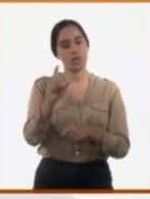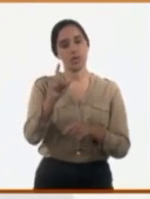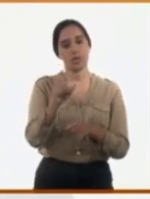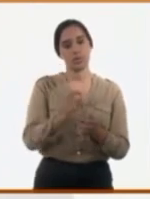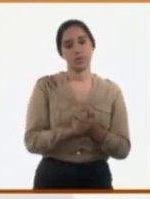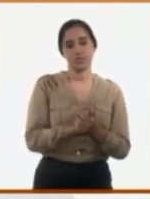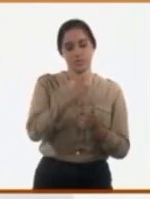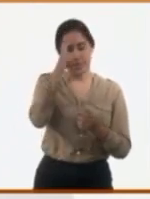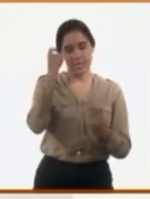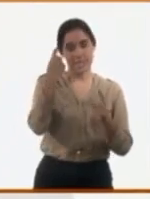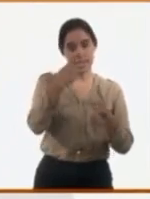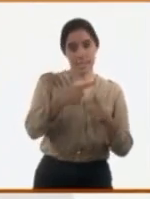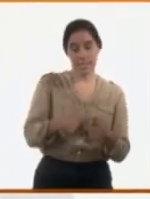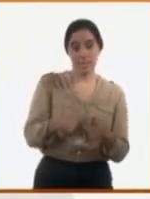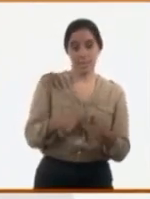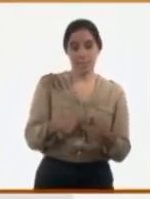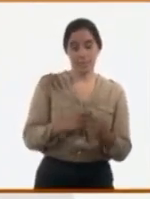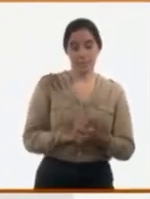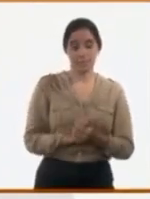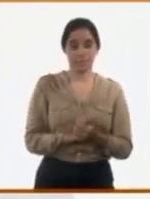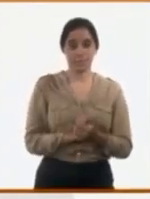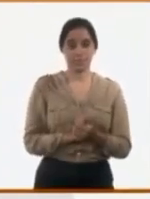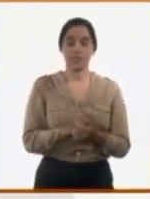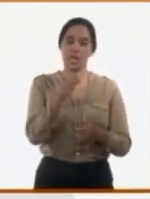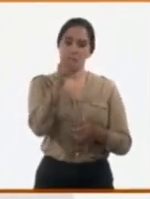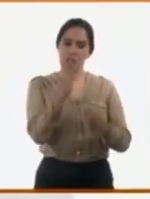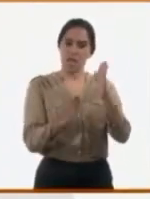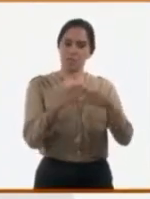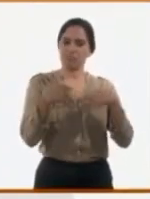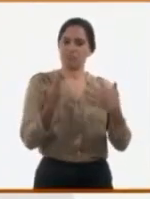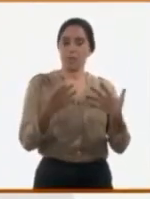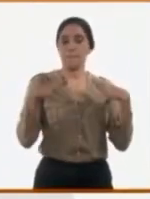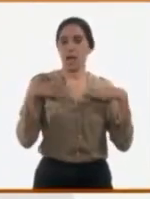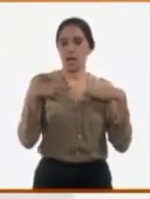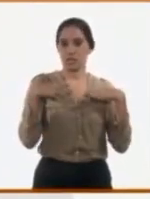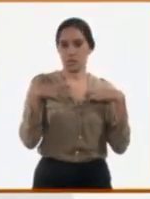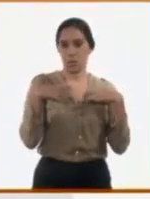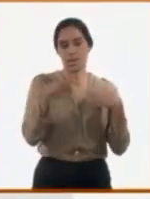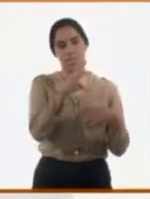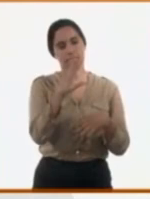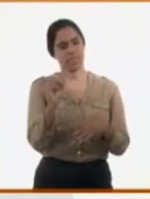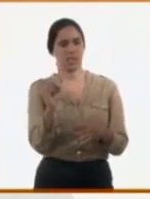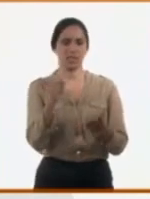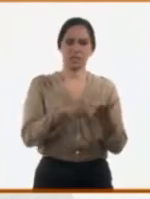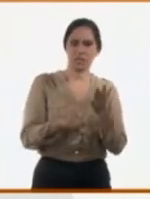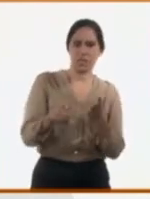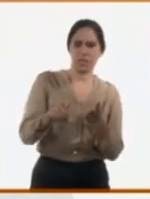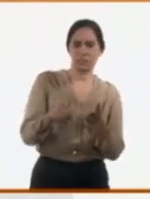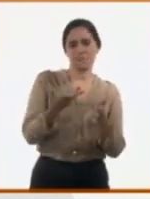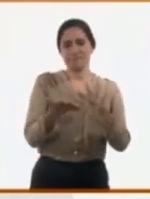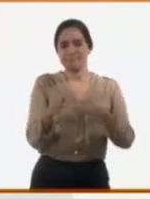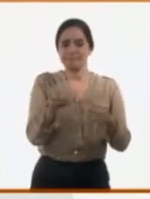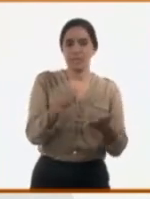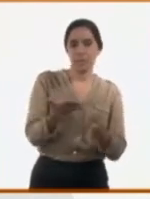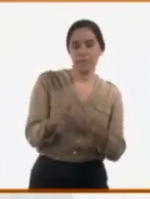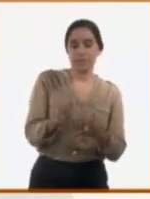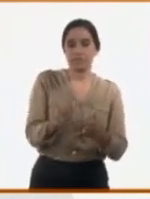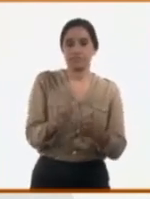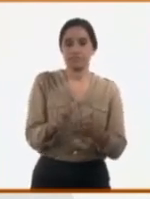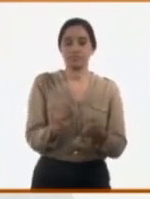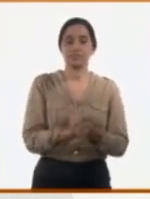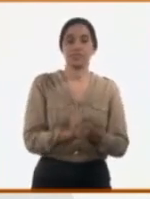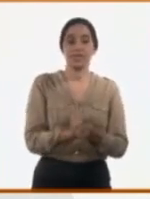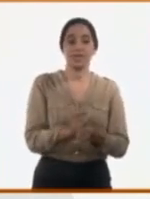con el medio va a estar por supuesto el proceso de las vacaciones va a tener 30 semanas aproximadamente pero se ha dado la flexibilidad que cada